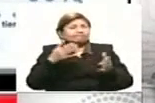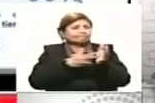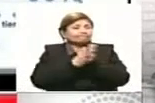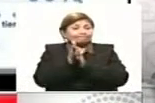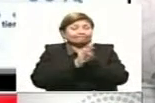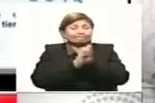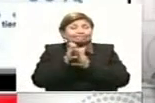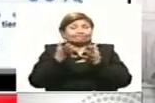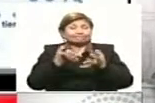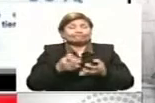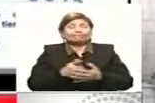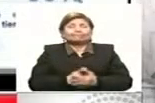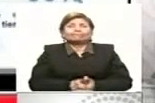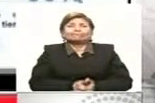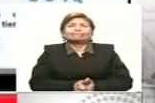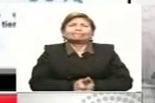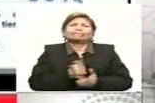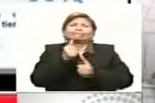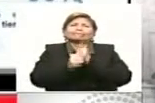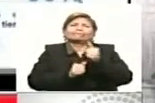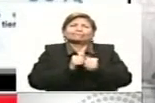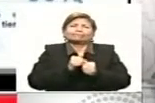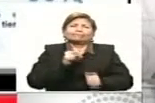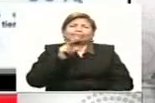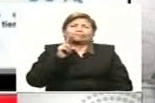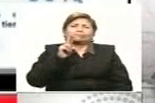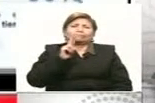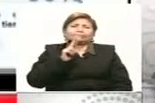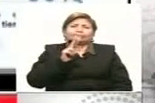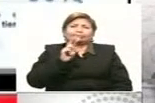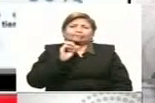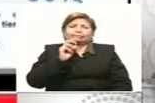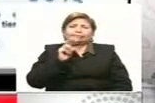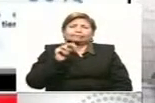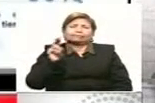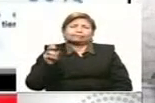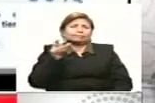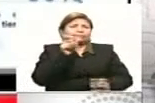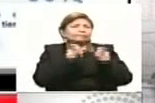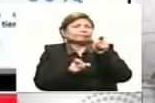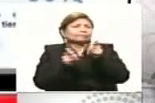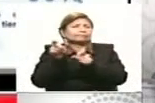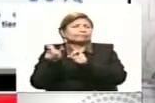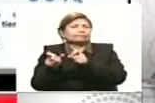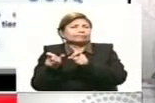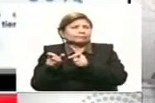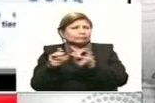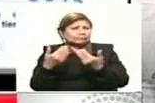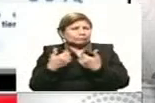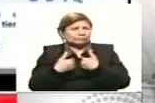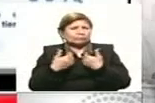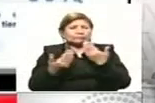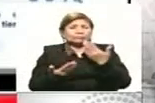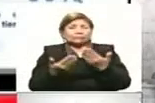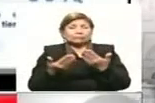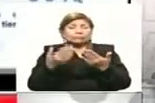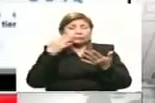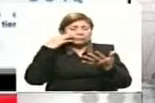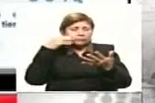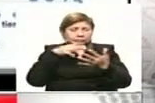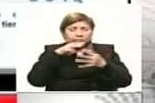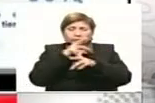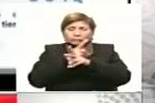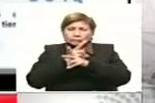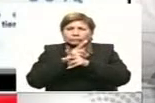Aspiramos a que en el año 2022, por lo menos el 90% de la población, no solamente reciban el diagnóstico de